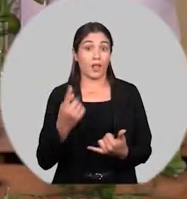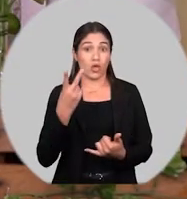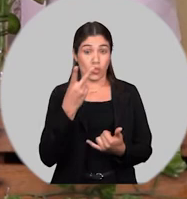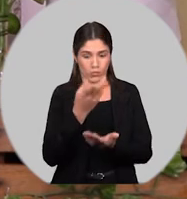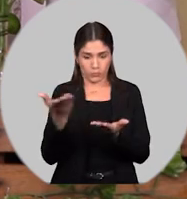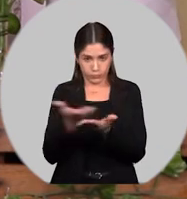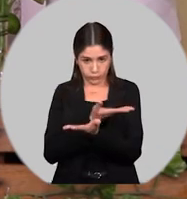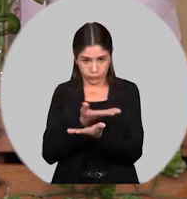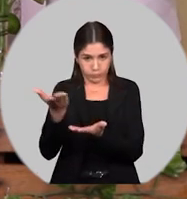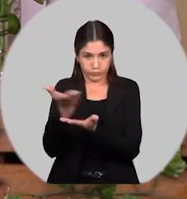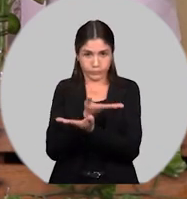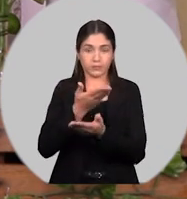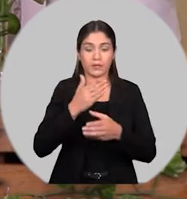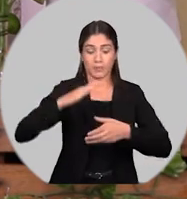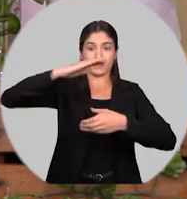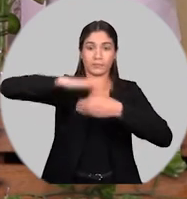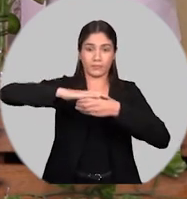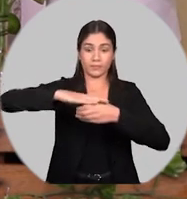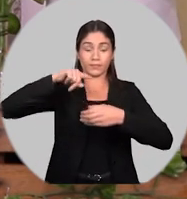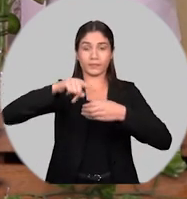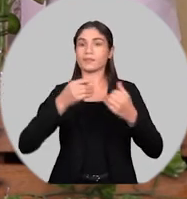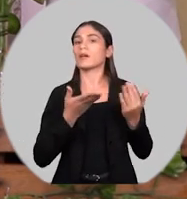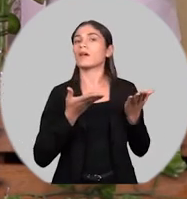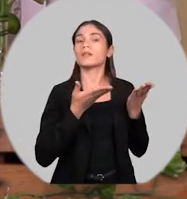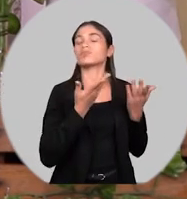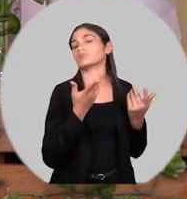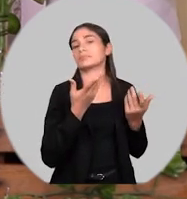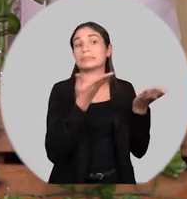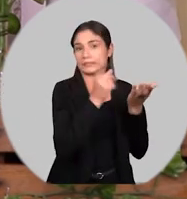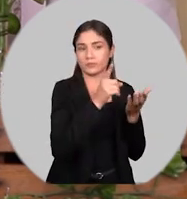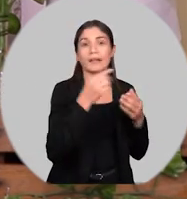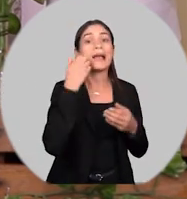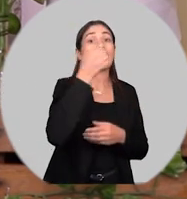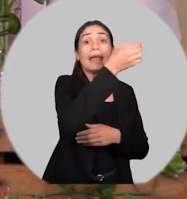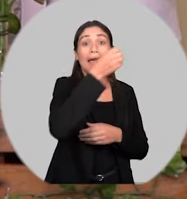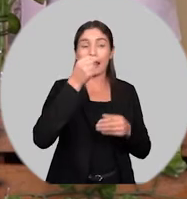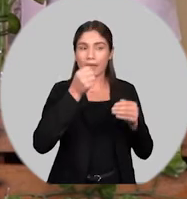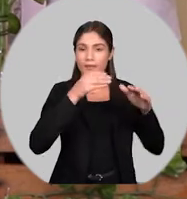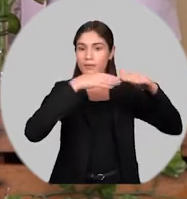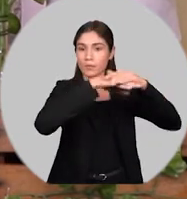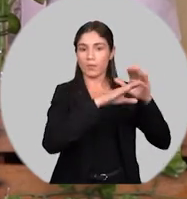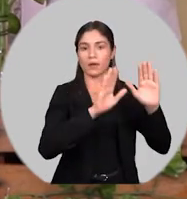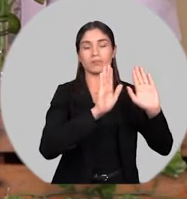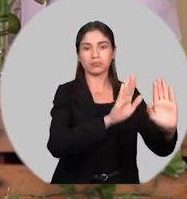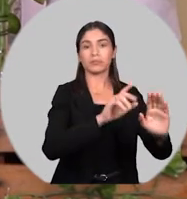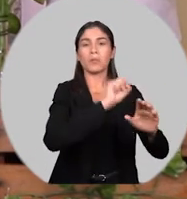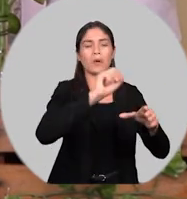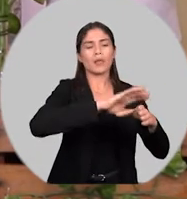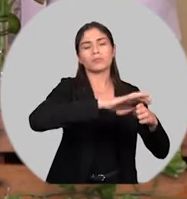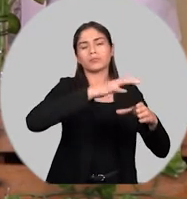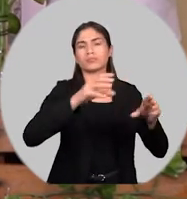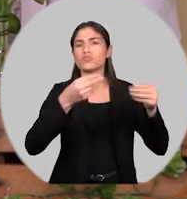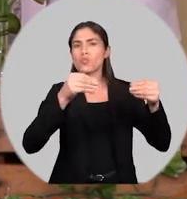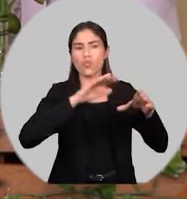Entonces ya le colocamos la tapa, luego esto llevamos a la heladera. Le podemos tapar con un pedacito de